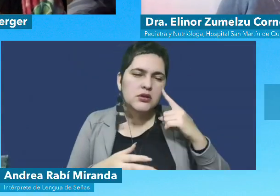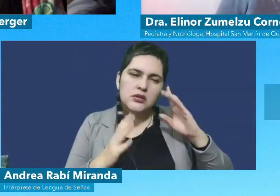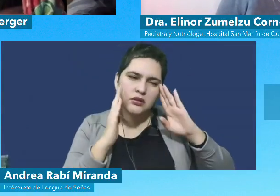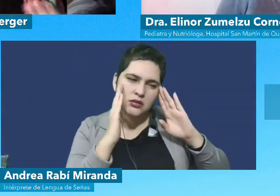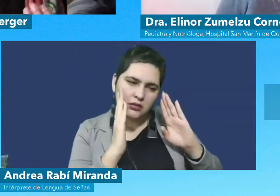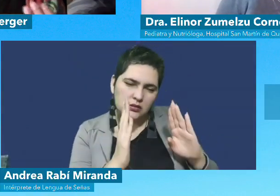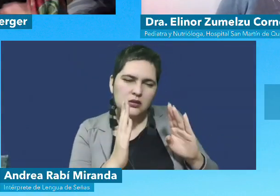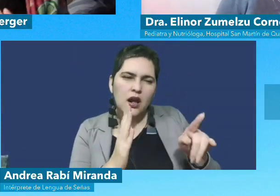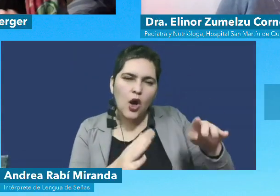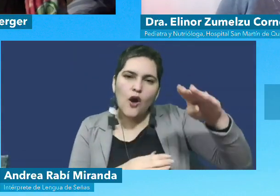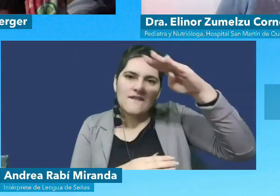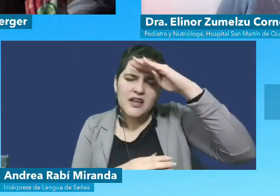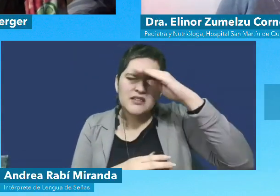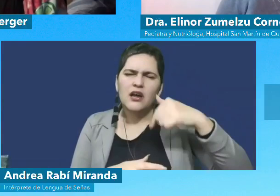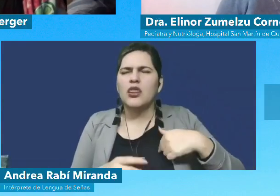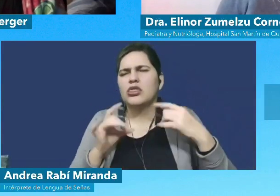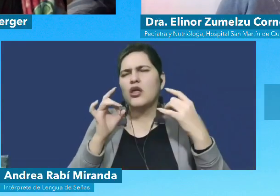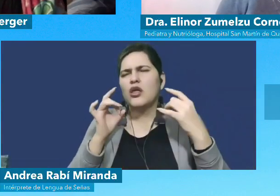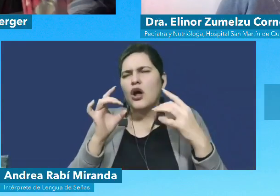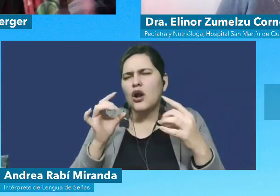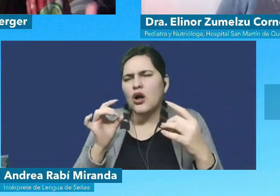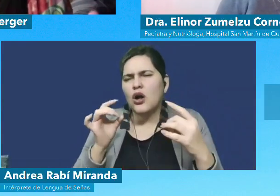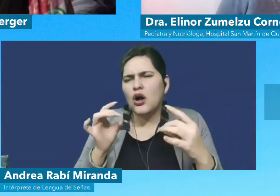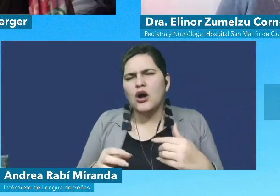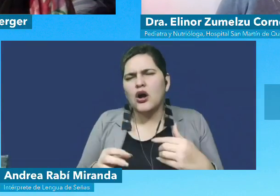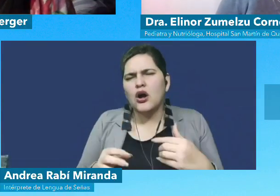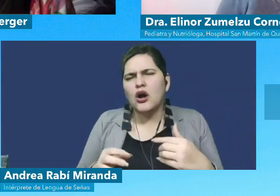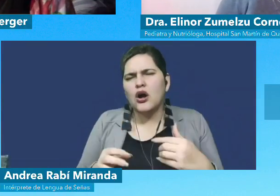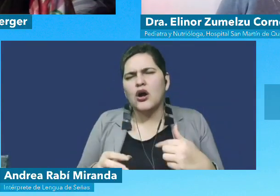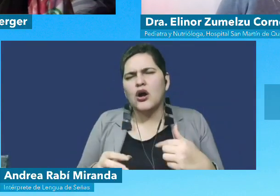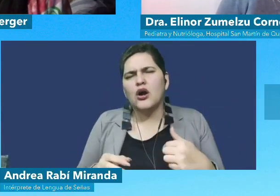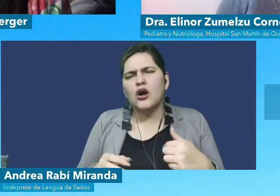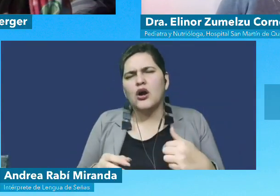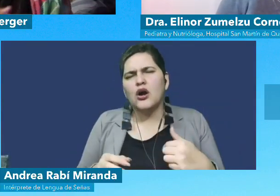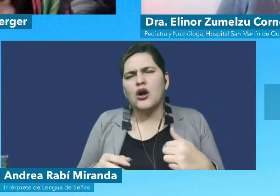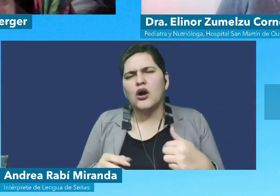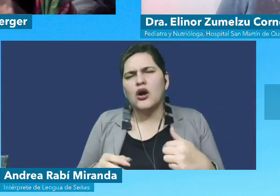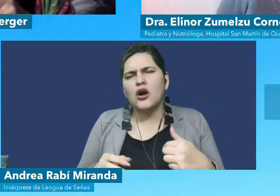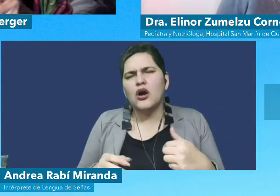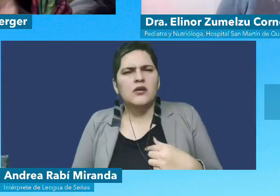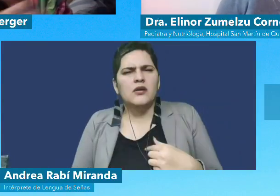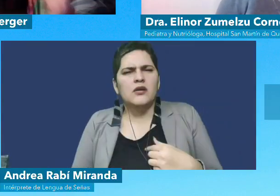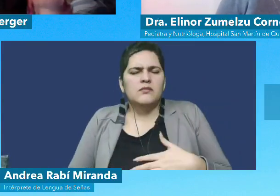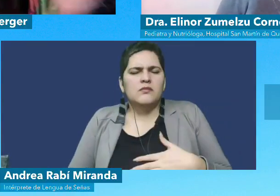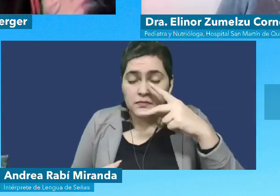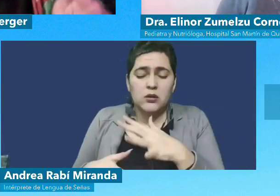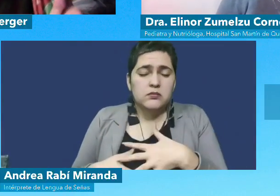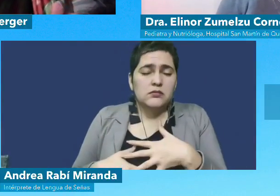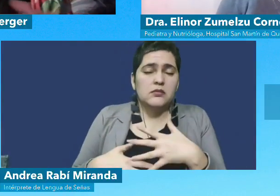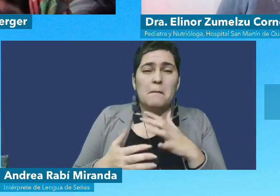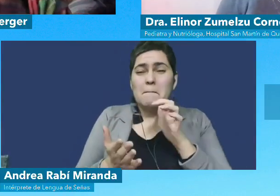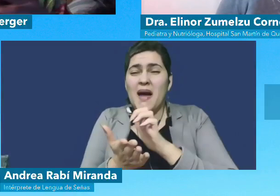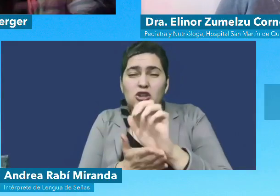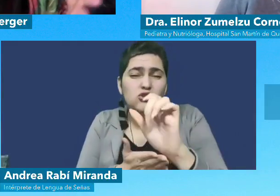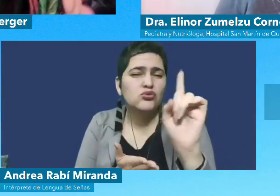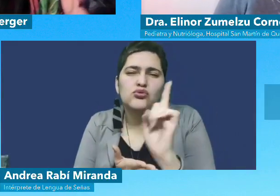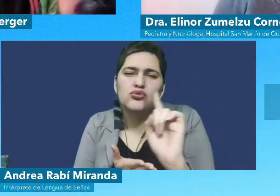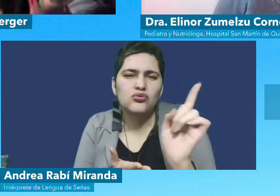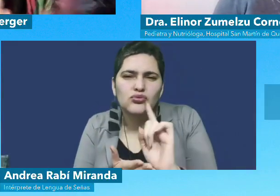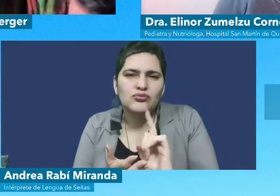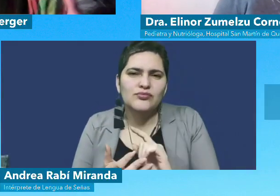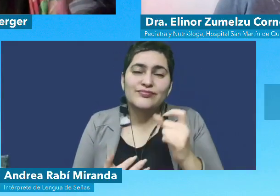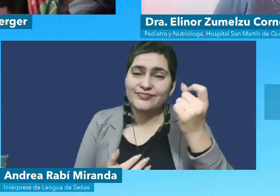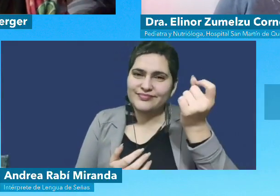de decir, me duele, no puedo, es súper frustrante vomitar por olores o colores, uno no lo hace de mañoso. Pero bueno, queríamos partir con eso porque justamente